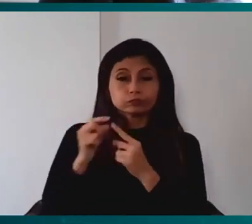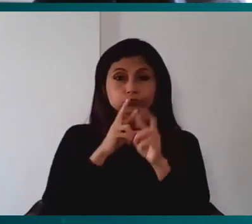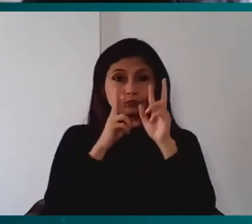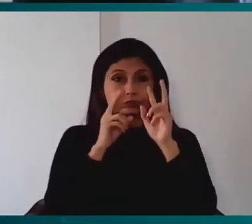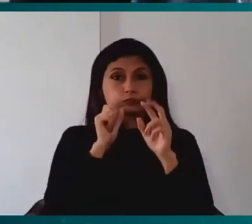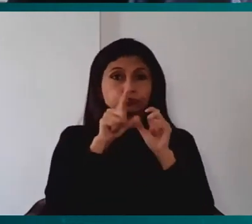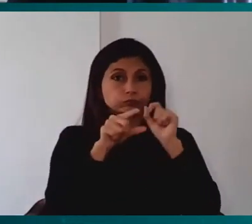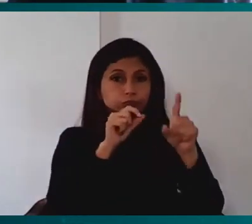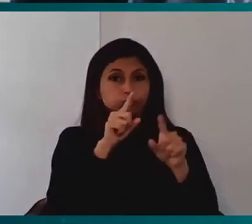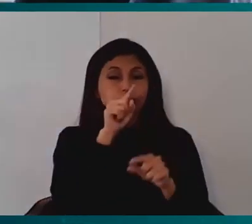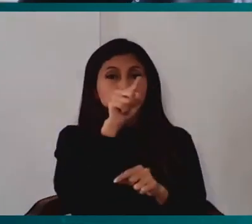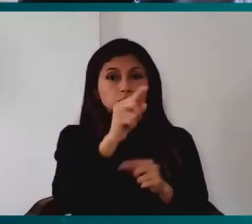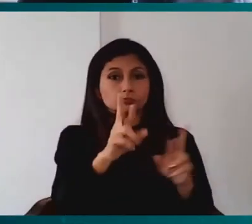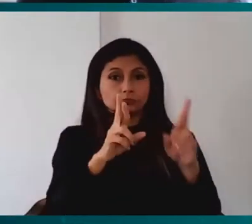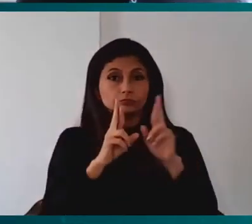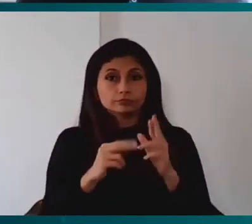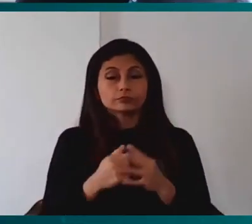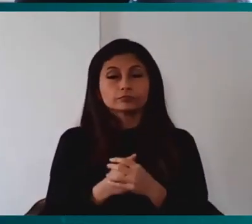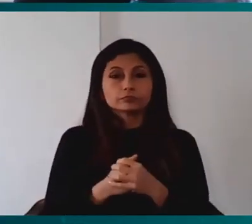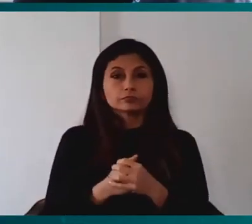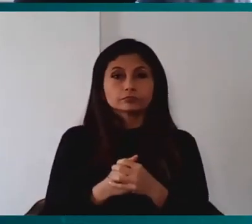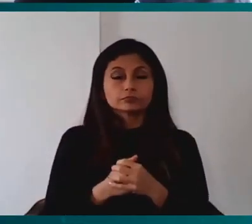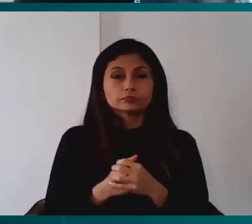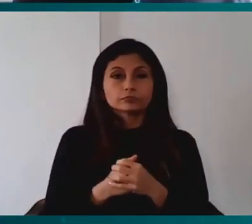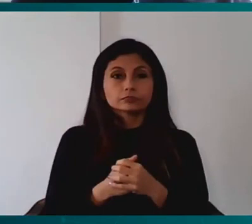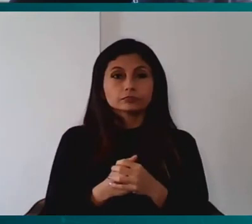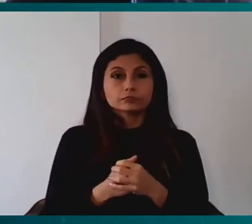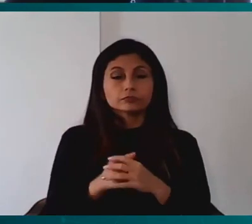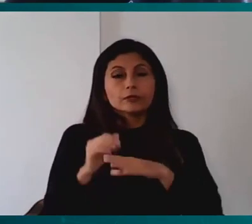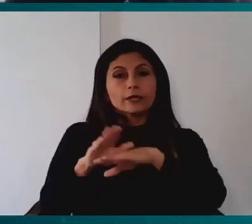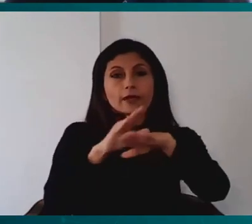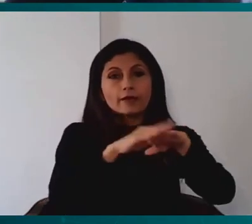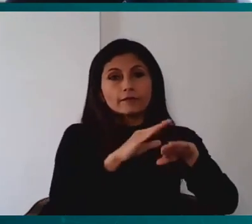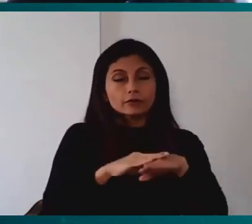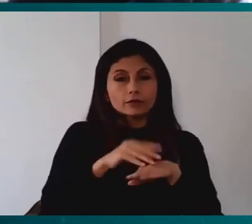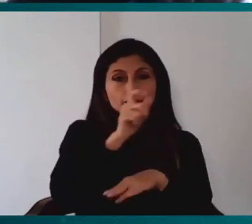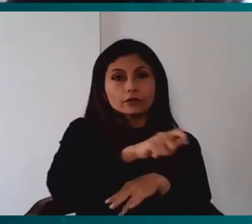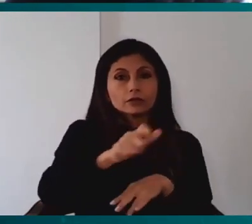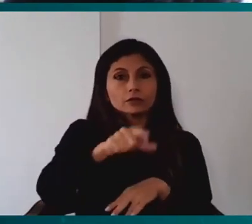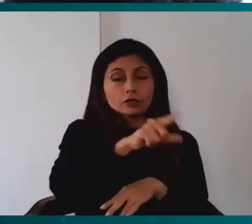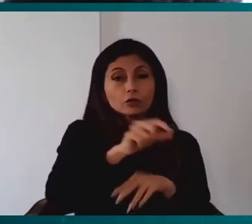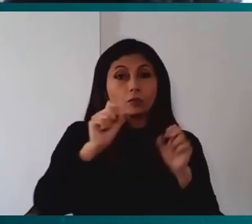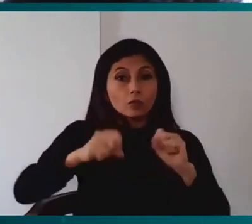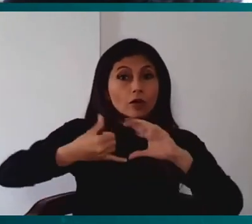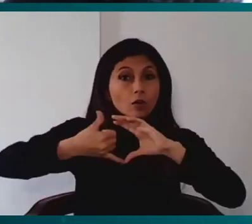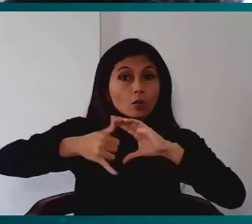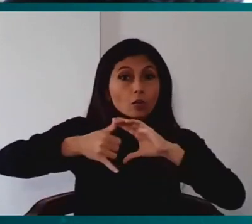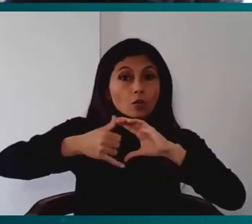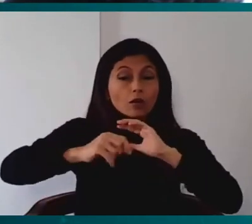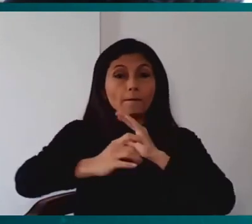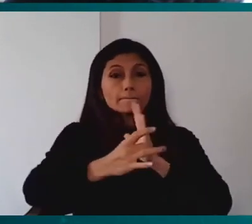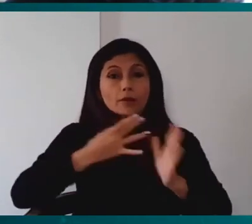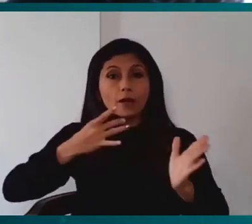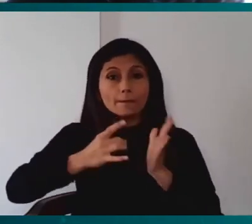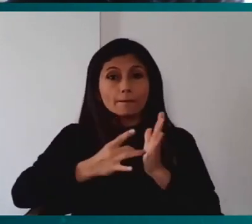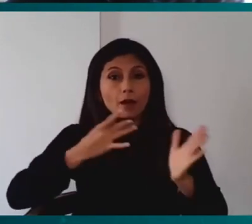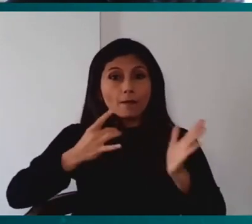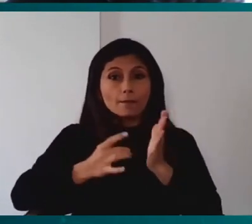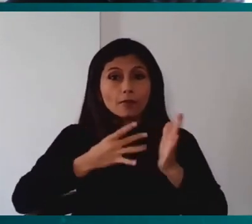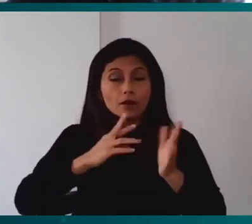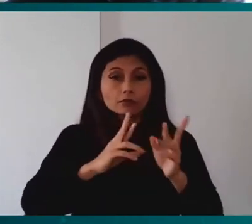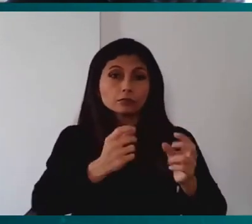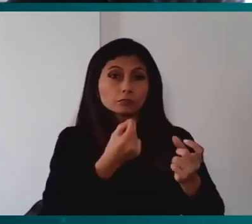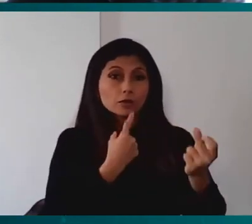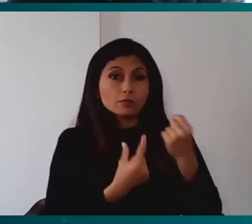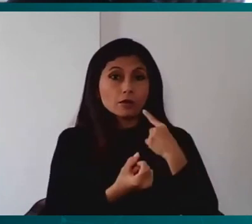que nos han formulado. Recordarle a la gente que en el loguito de WhatsApp, por ahí nos les pueden enviar. Entonces,